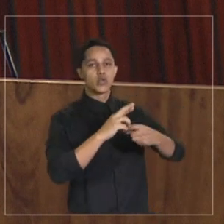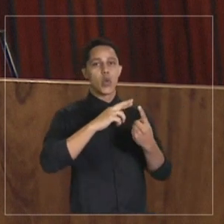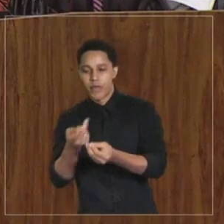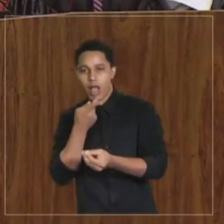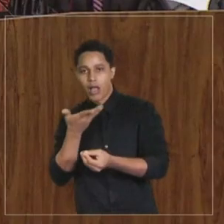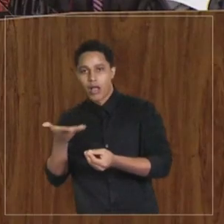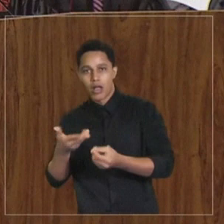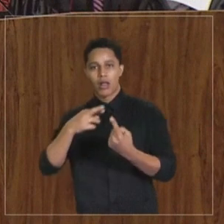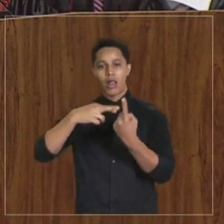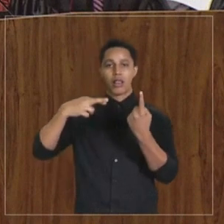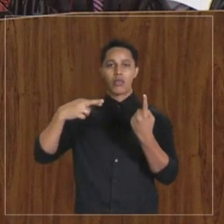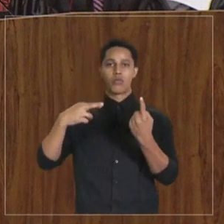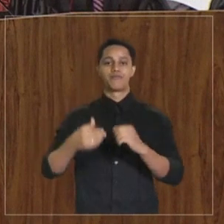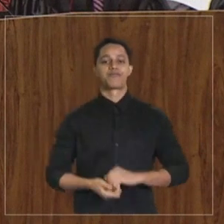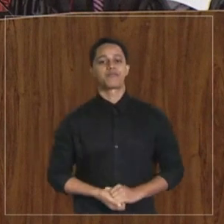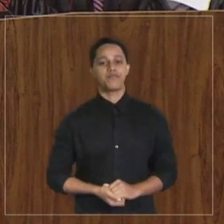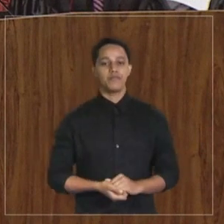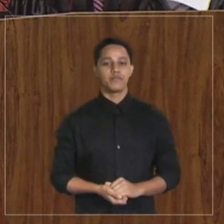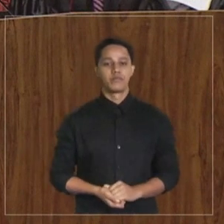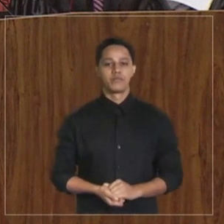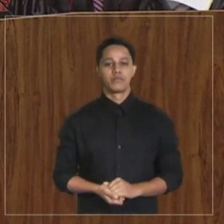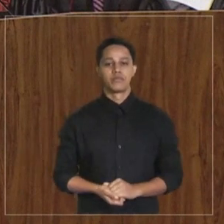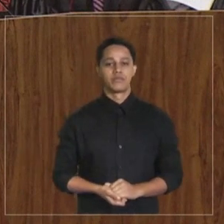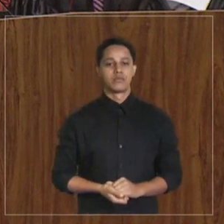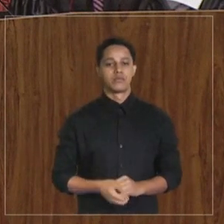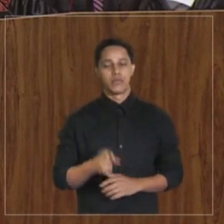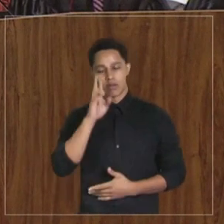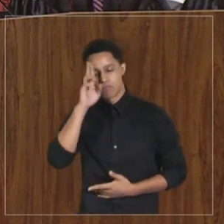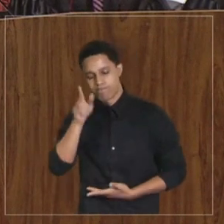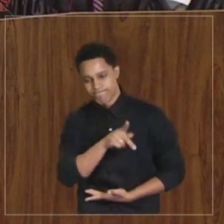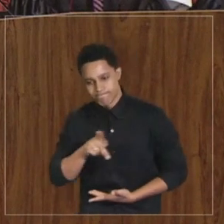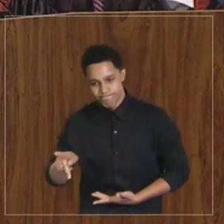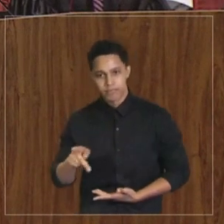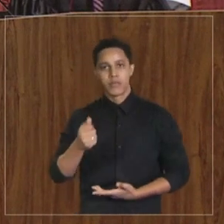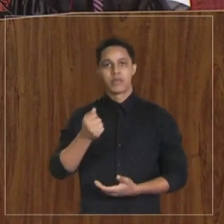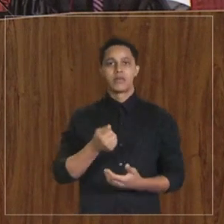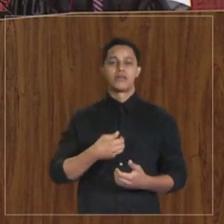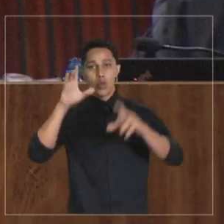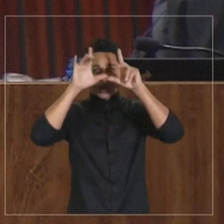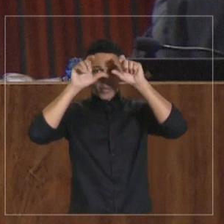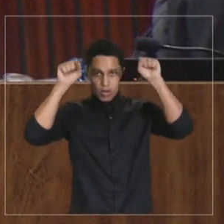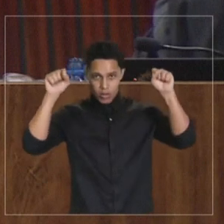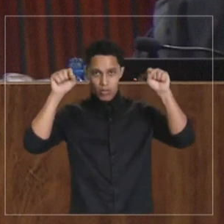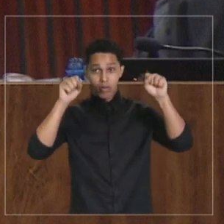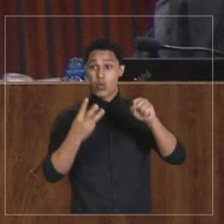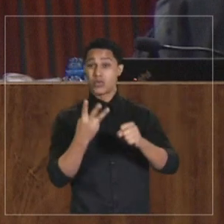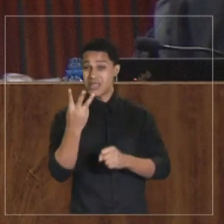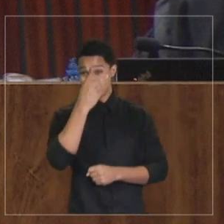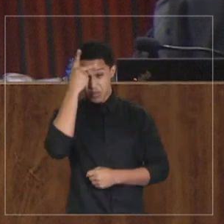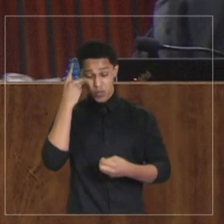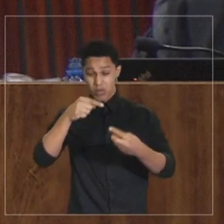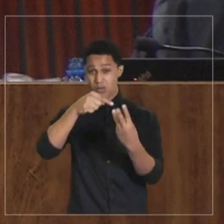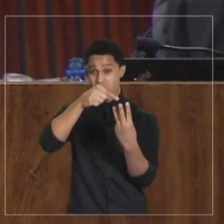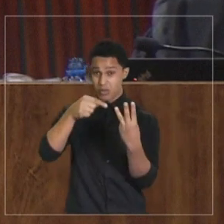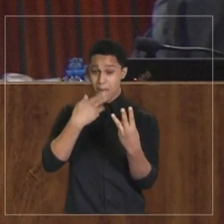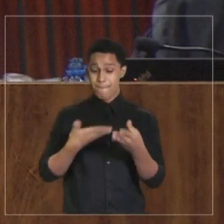7, por haber cuestionado la confiabilidad del sistema de urnas electrónicas con informaciones falsas durante una reunión con embajadores